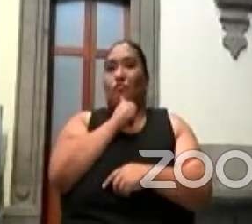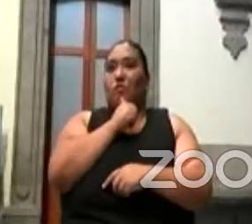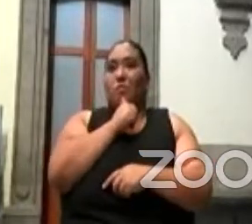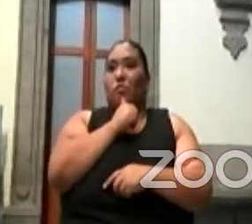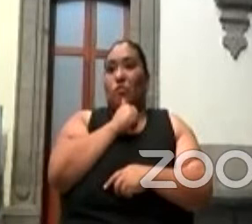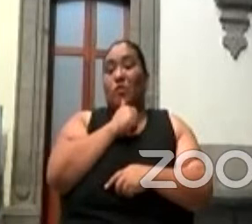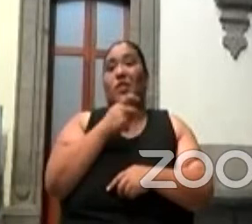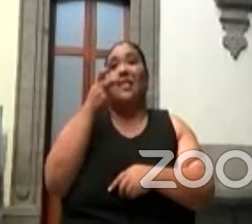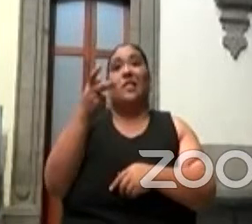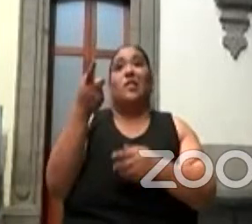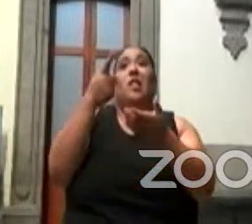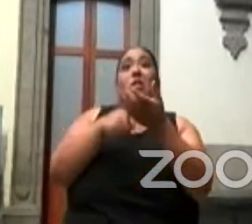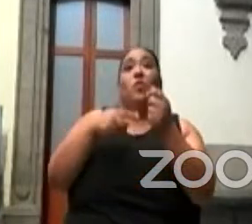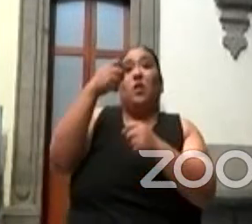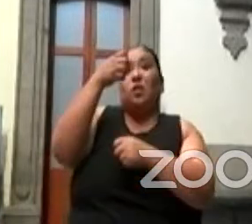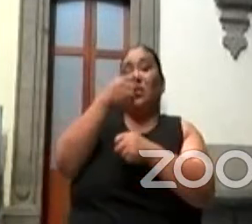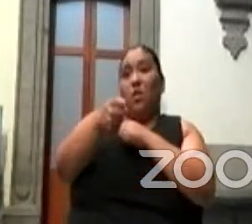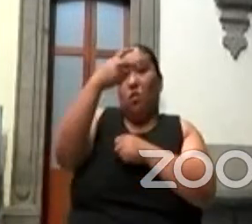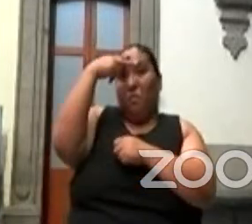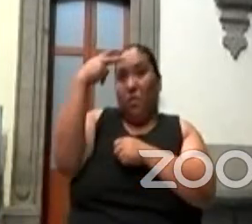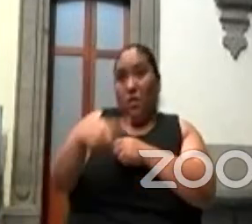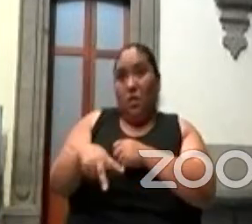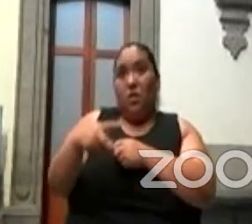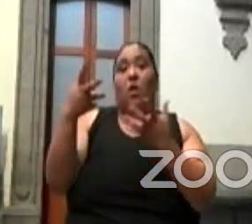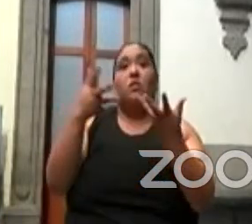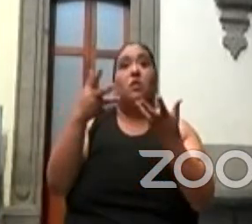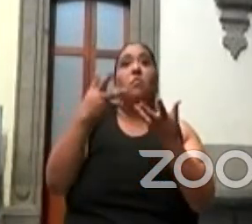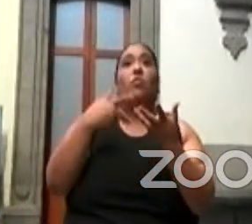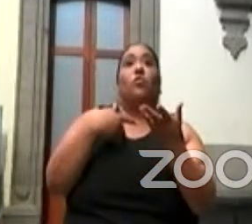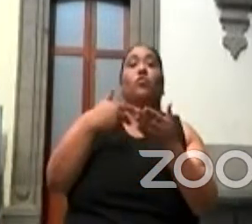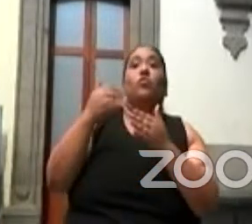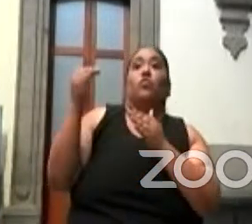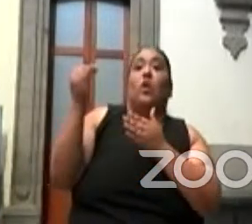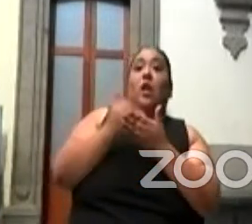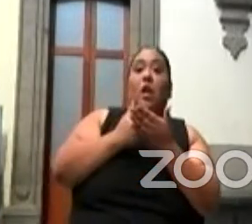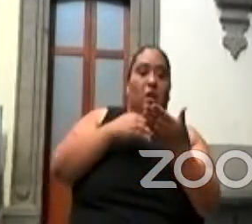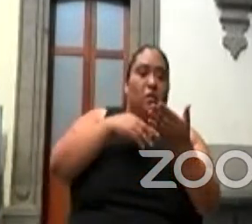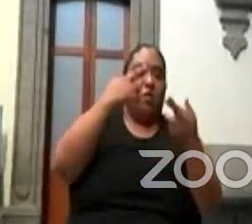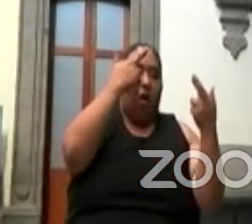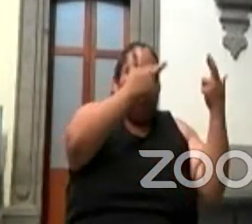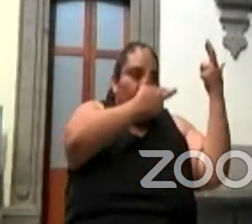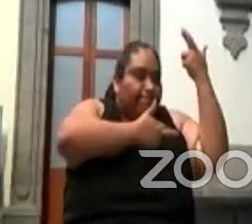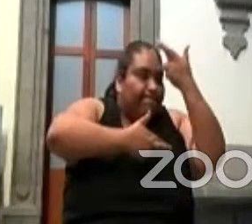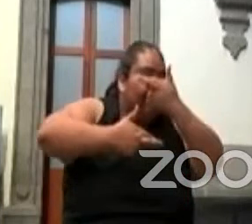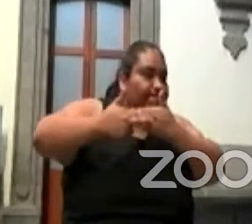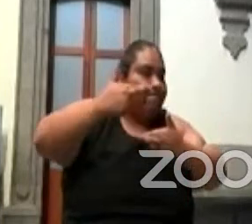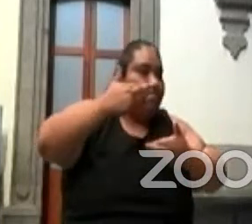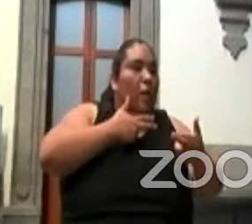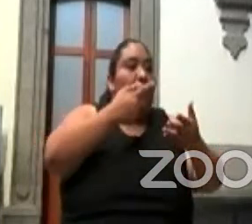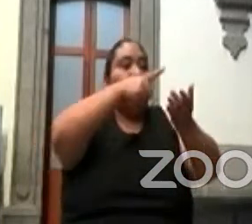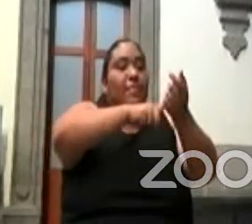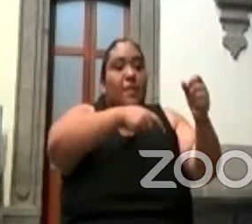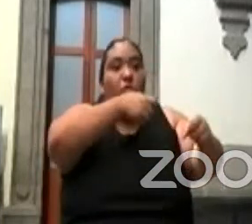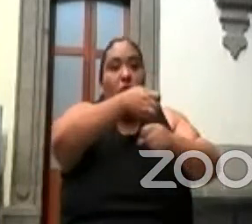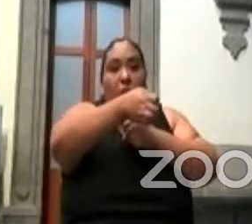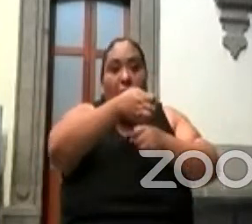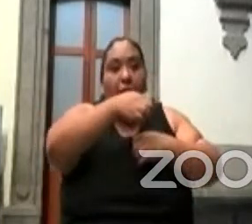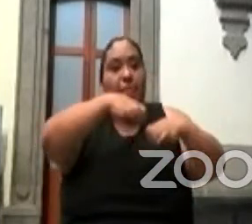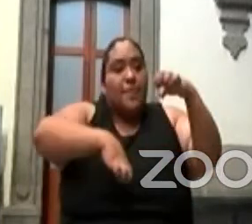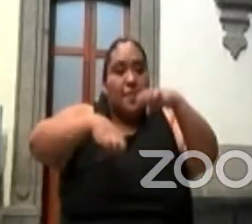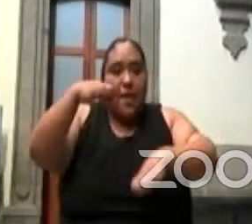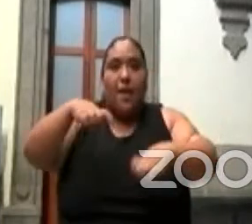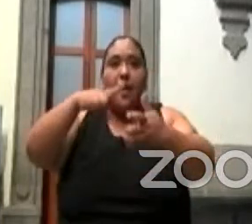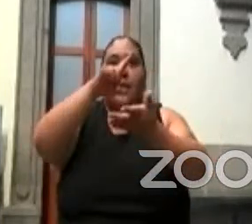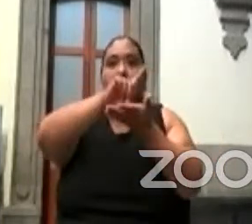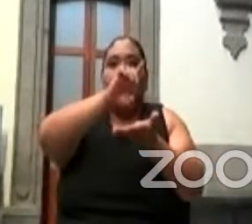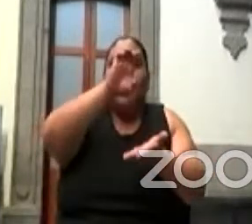México realizamos el Registro Estatal para Discapacidad, para ver desde qué edades, qué